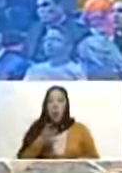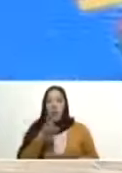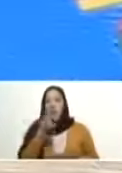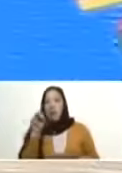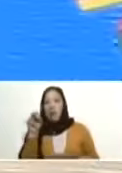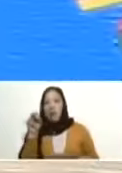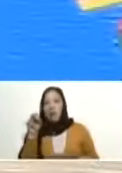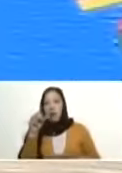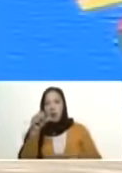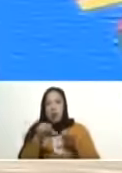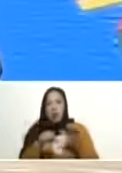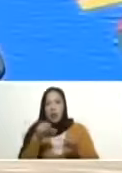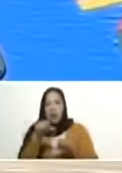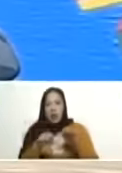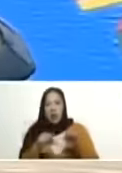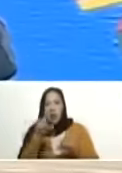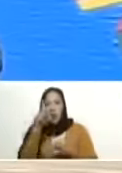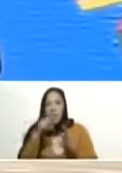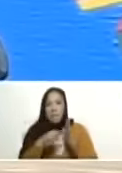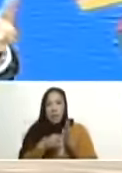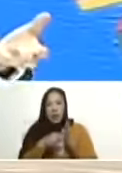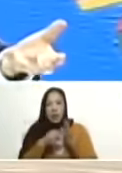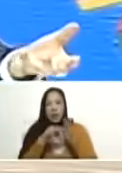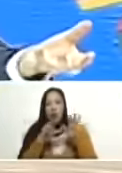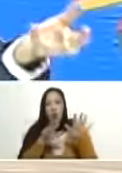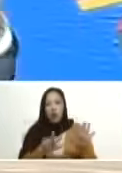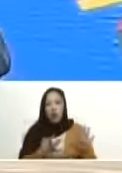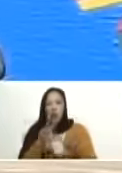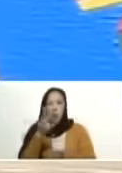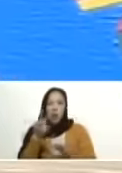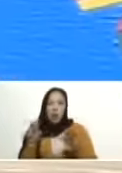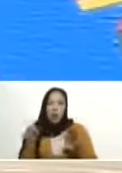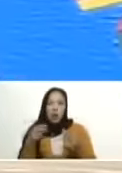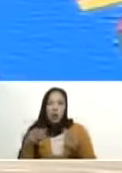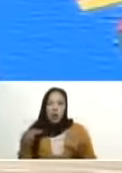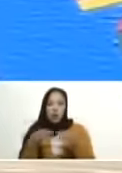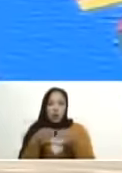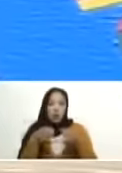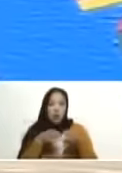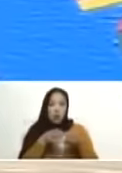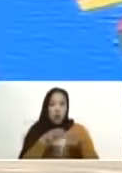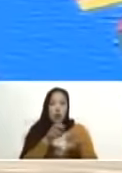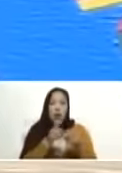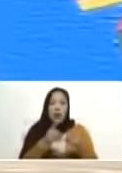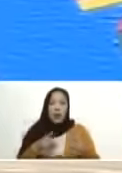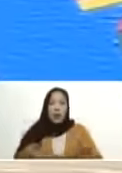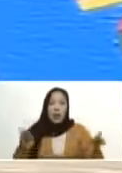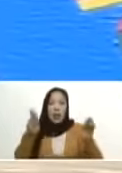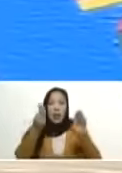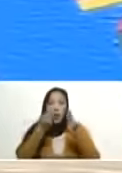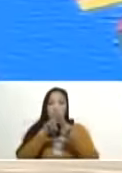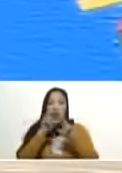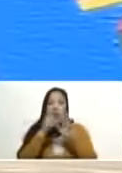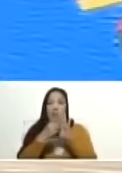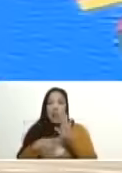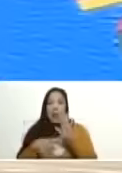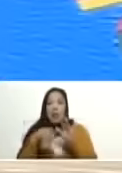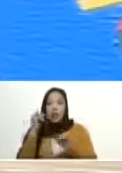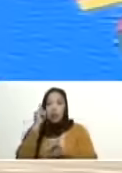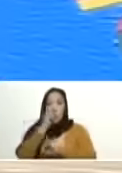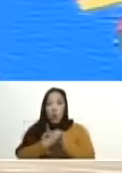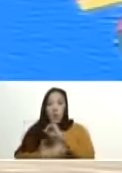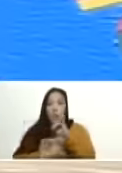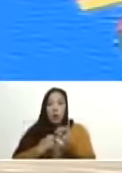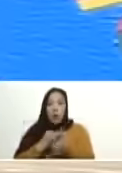20 del siglo XIX... pero la humanidad en todas se reunió para establecer el derecho internacional